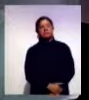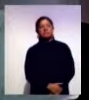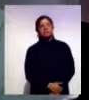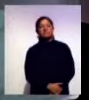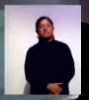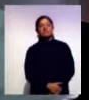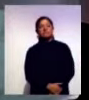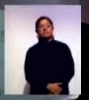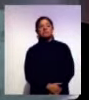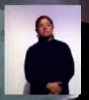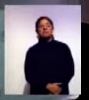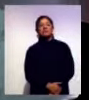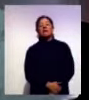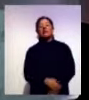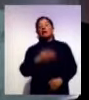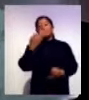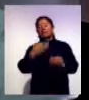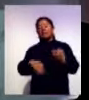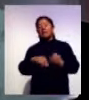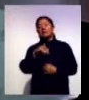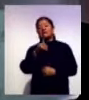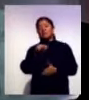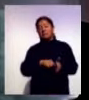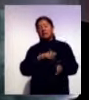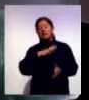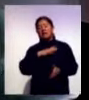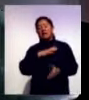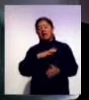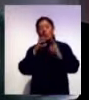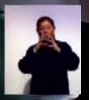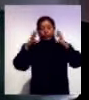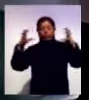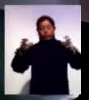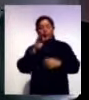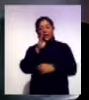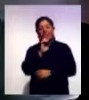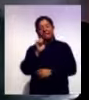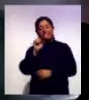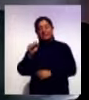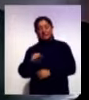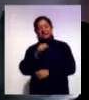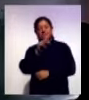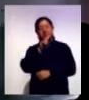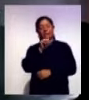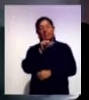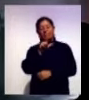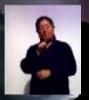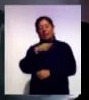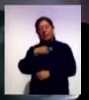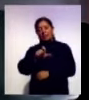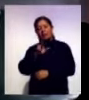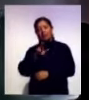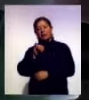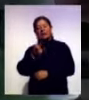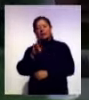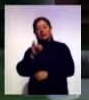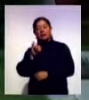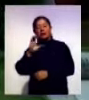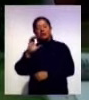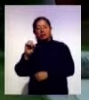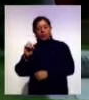Bueno, y para el fin de mes se realizará el Globo Fest Valquirico 2019. Aquí todos los detalles.